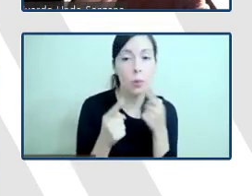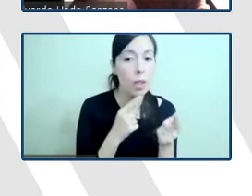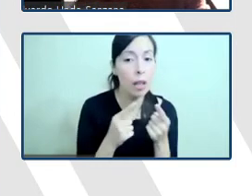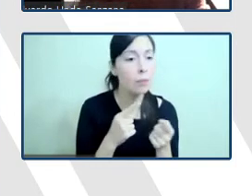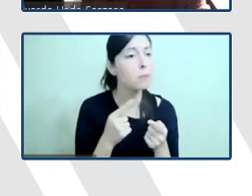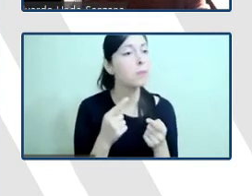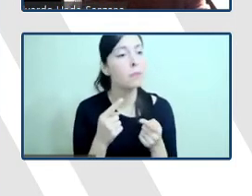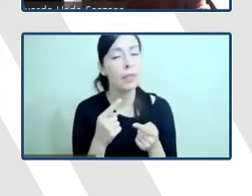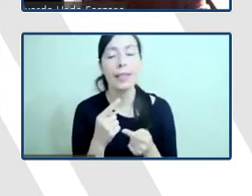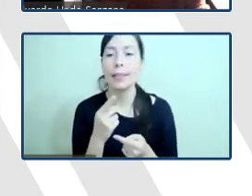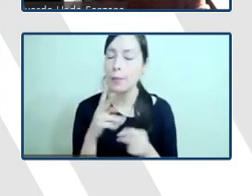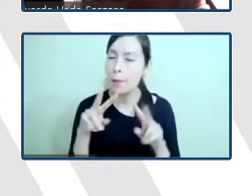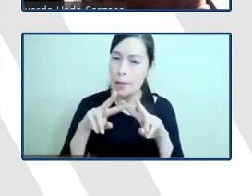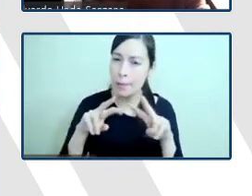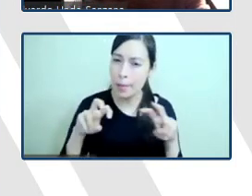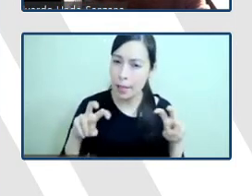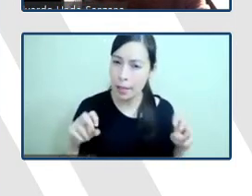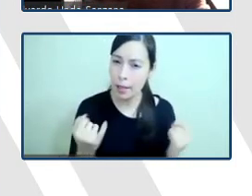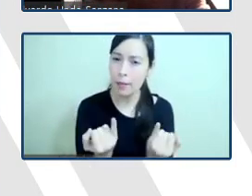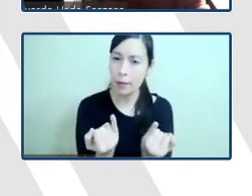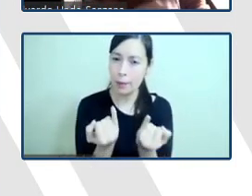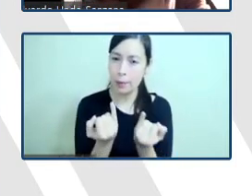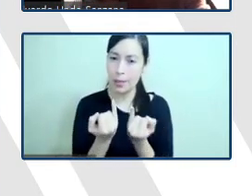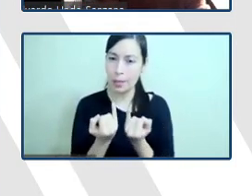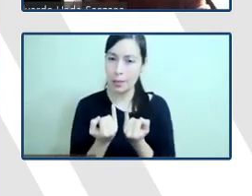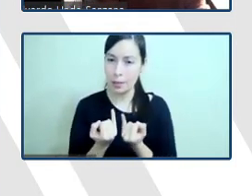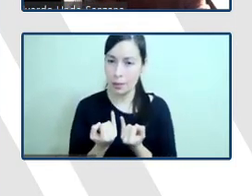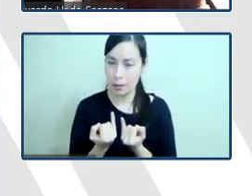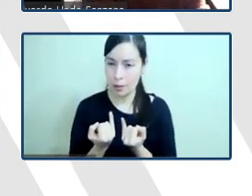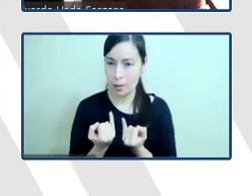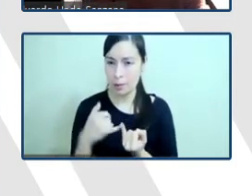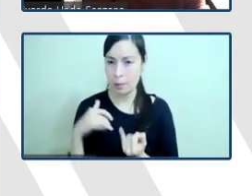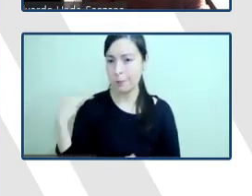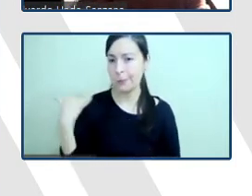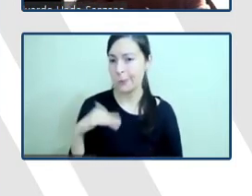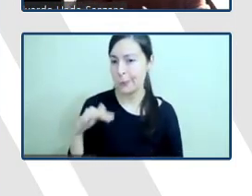Tener datos que te den una primera indicación de que